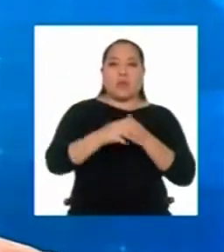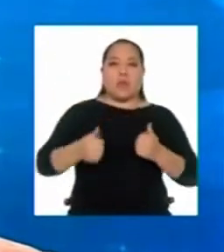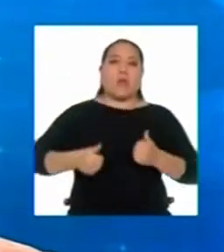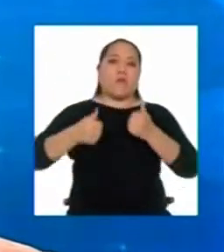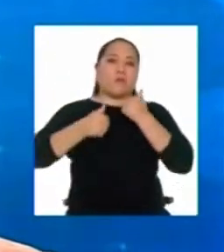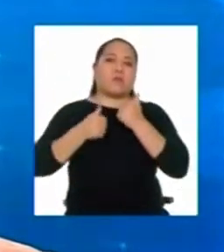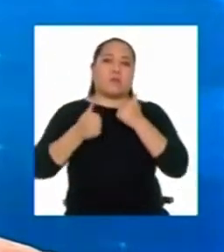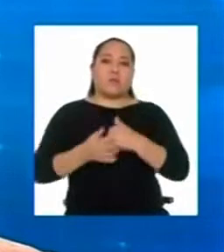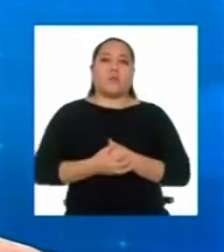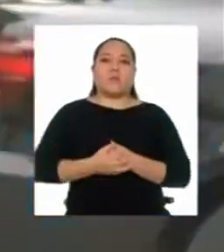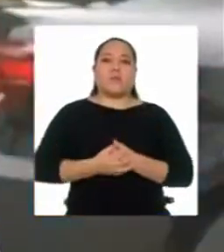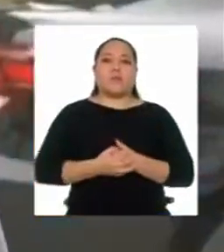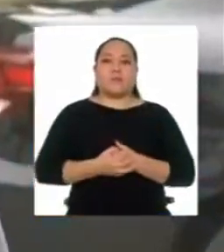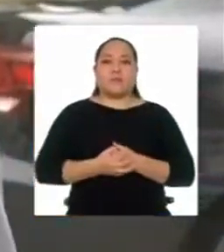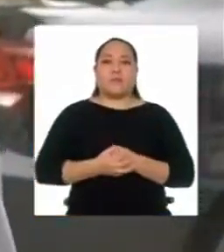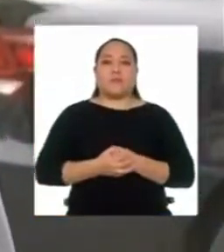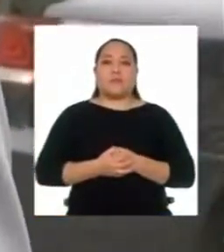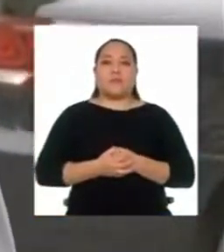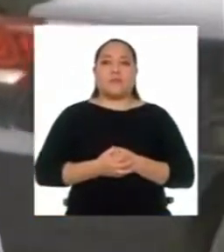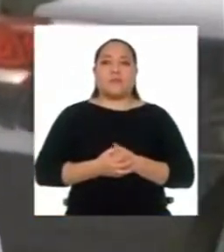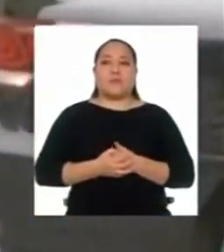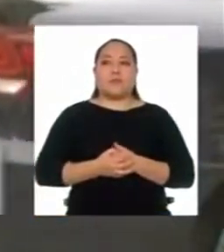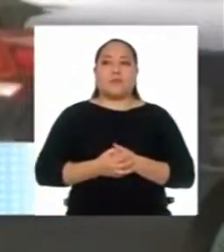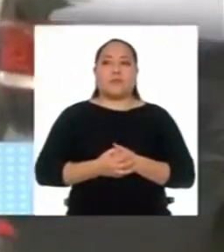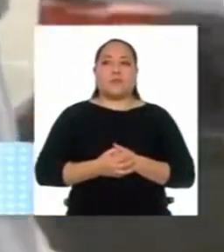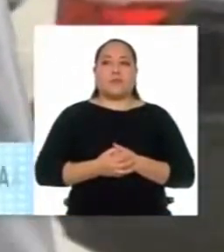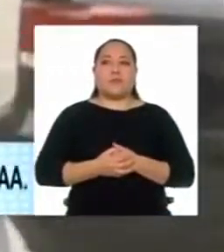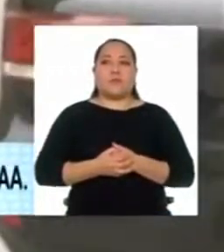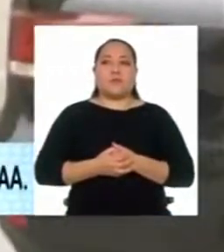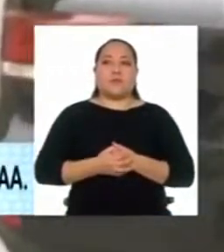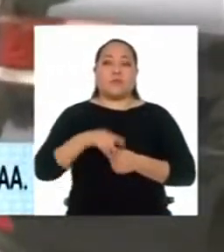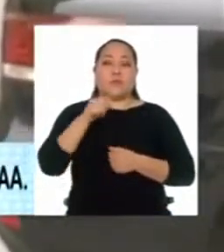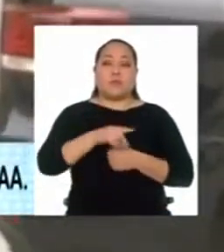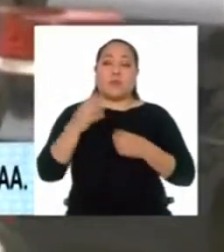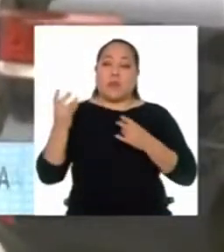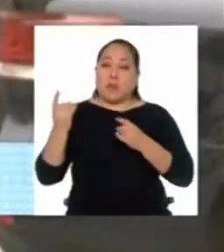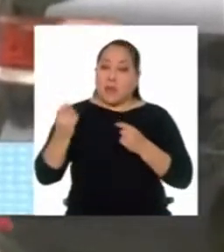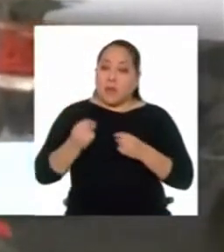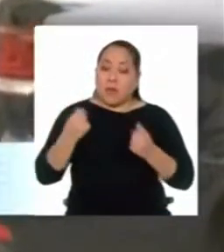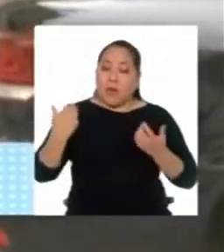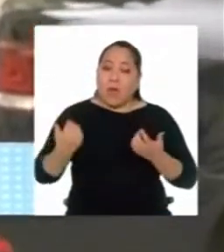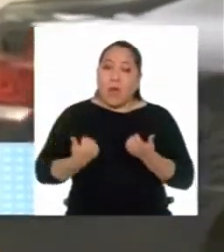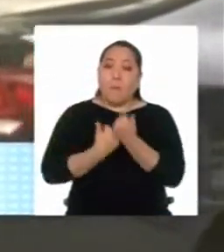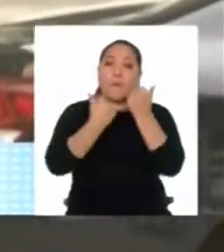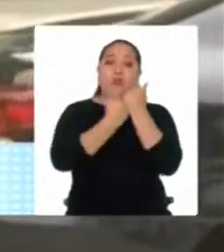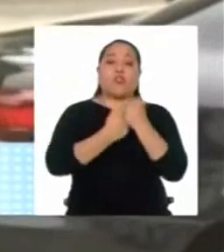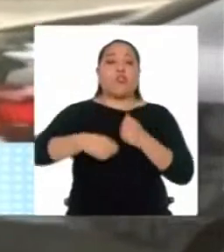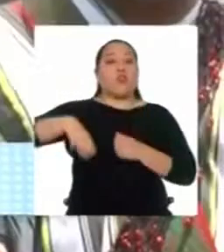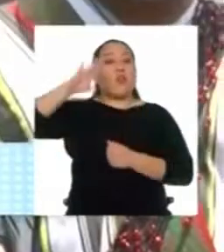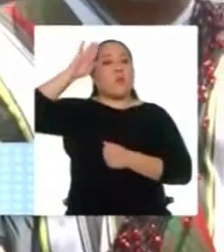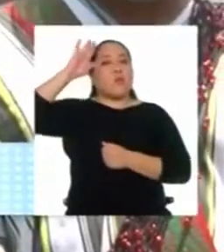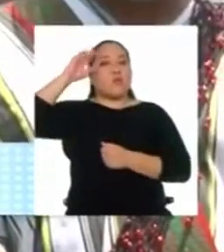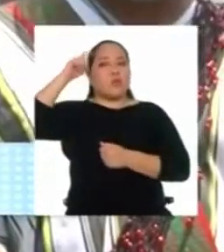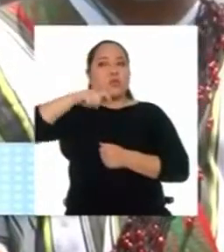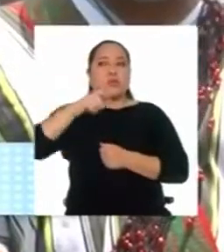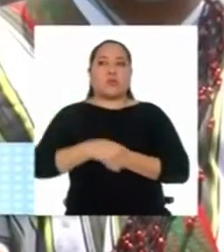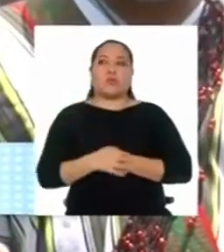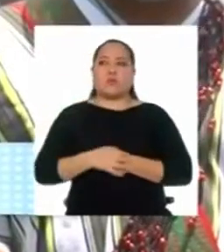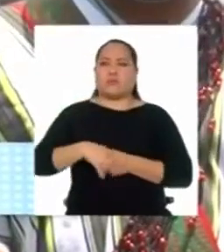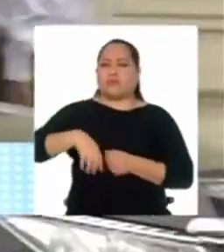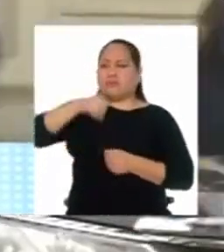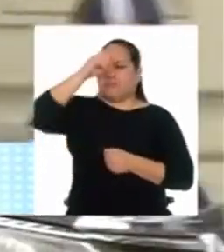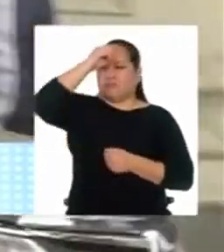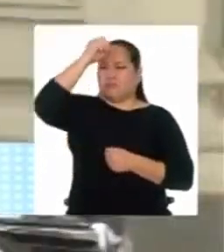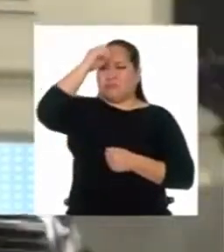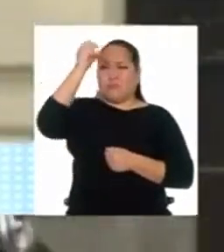Fuerzas Armadas. Las Fuerzas Armadas están prestos a prestar el apoyo cuando la Policía Nacional lo requiera. Un ignorante en